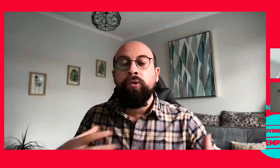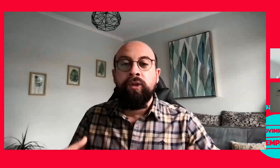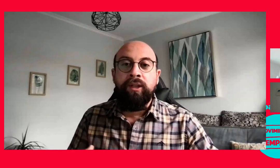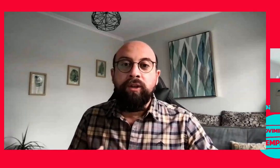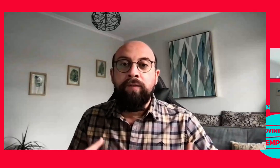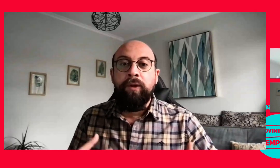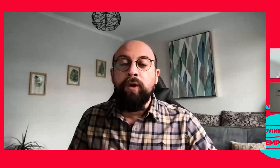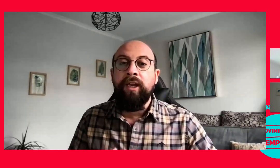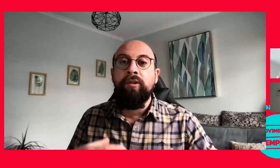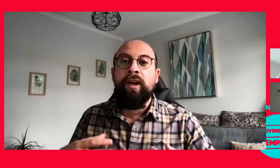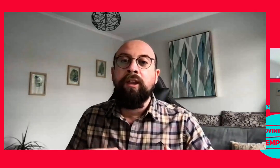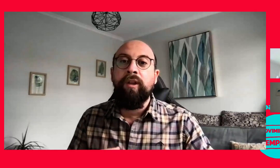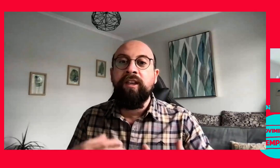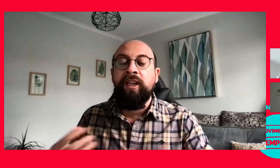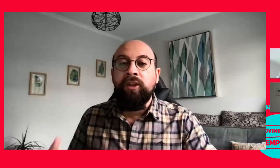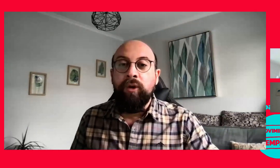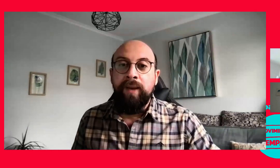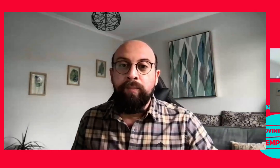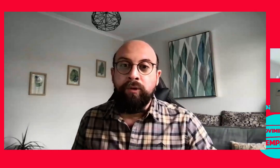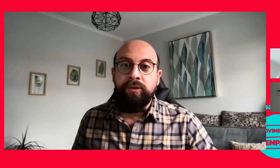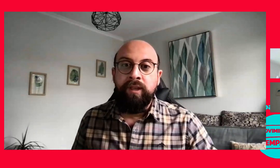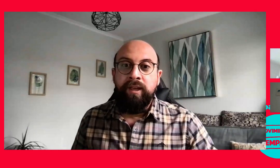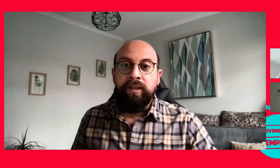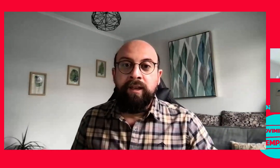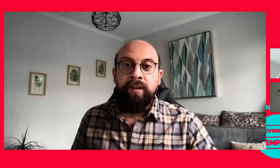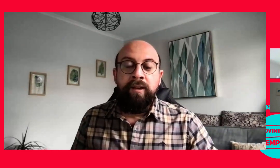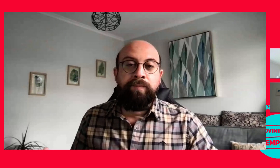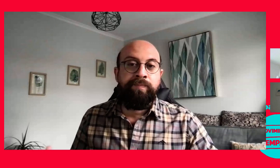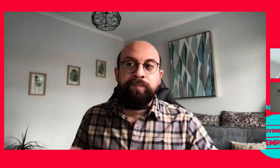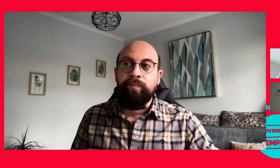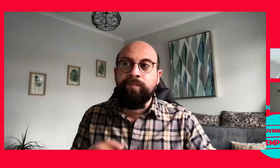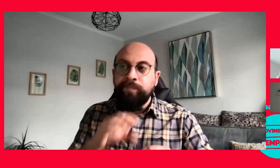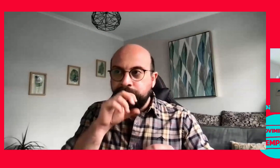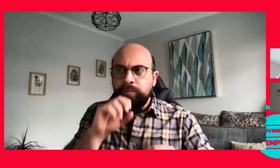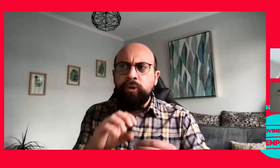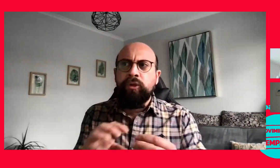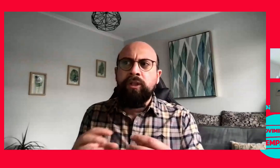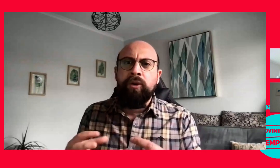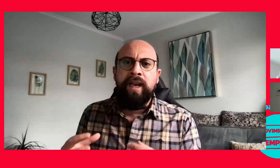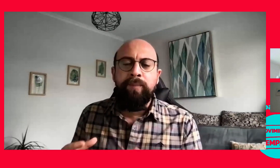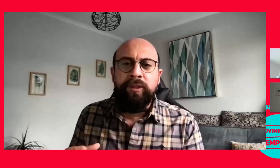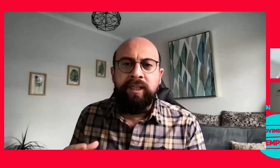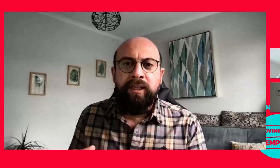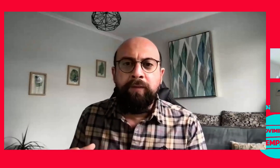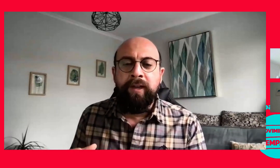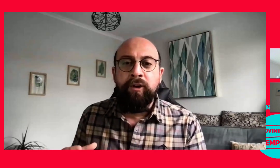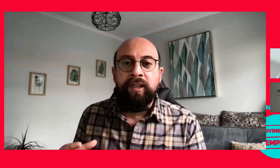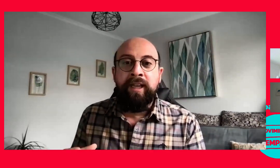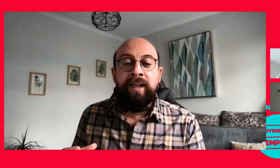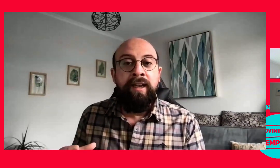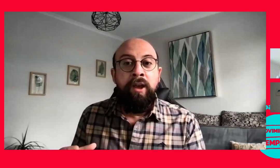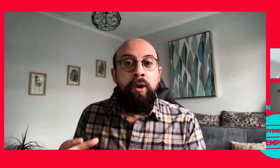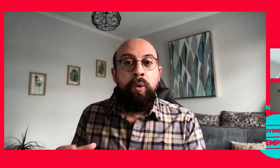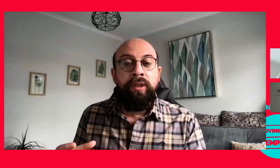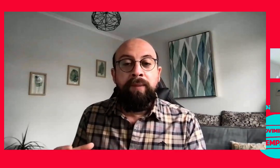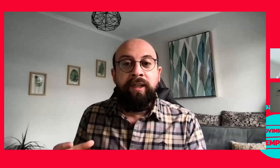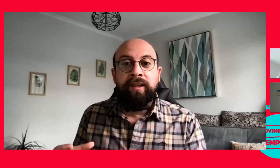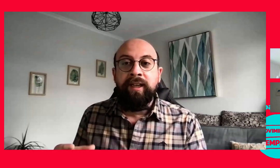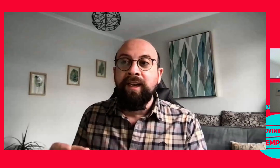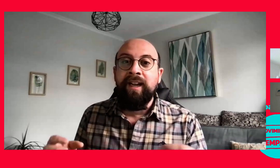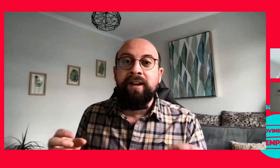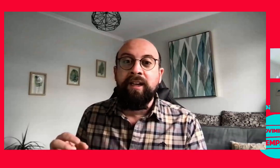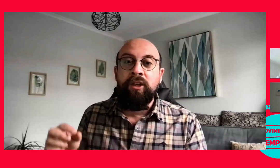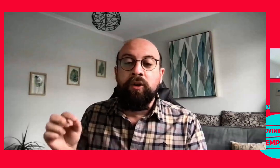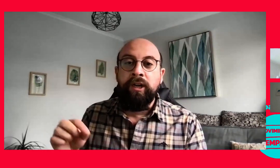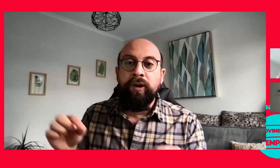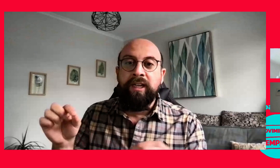ha ido evolucionando y el virus ha ido adquiriendo cambios, ¿ya? Muchos de estos cambios se han identificado que están